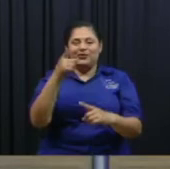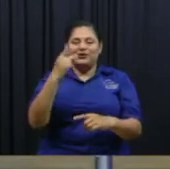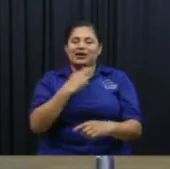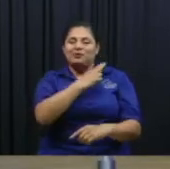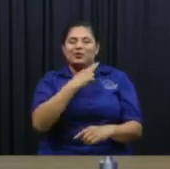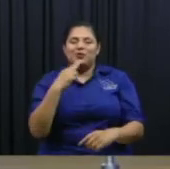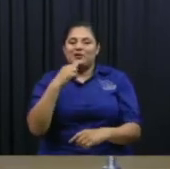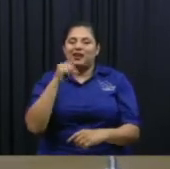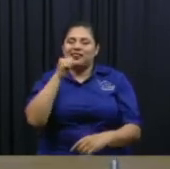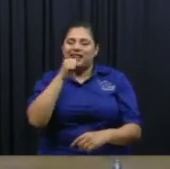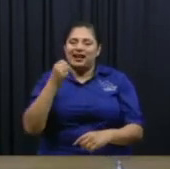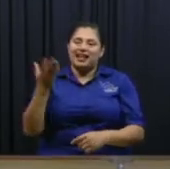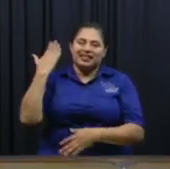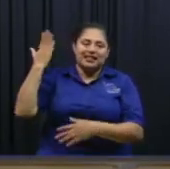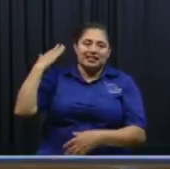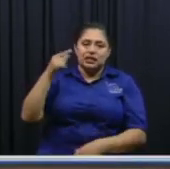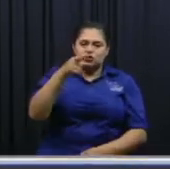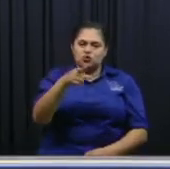Dios